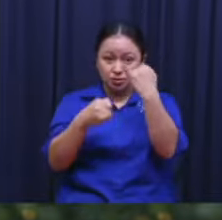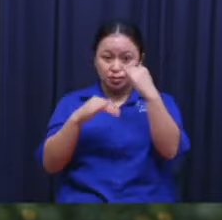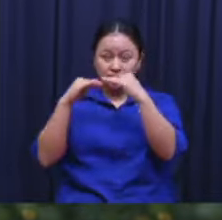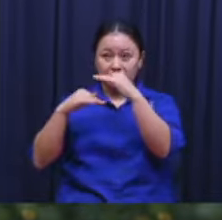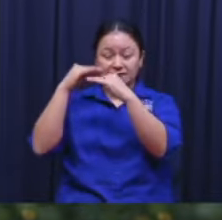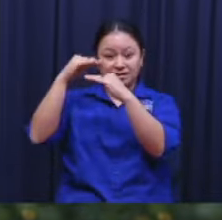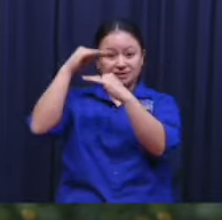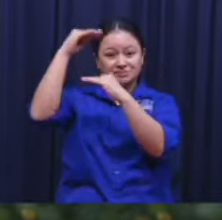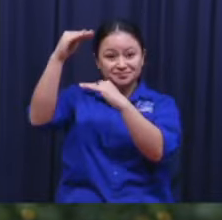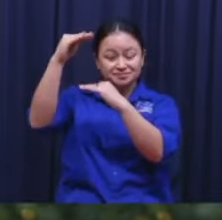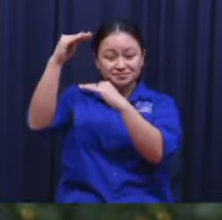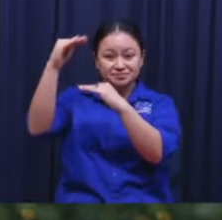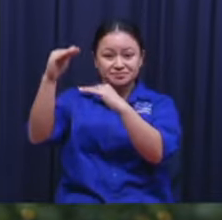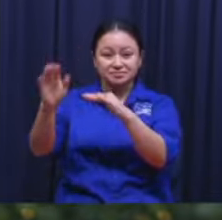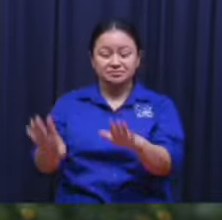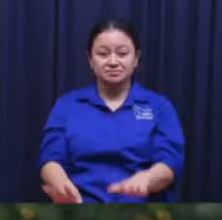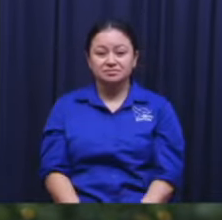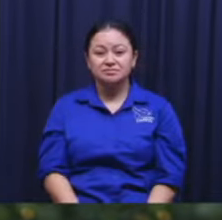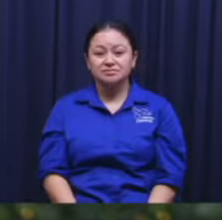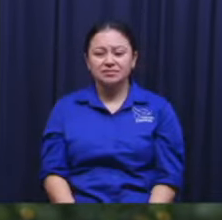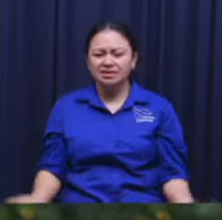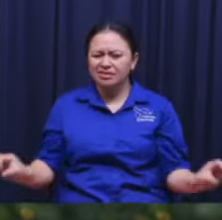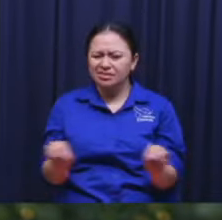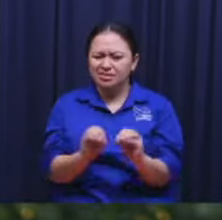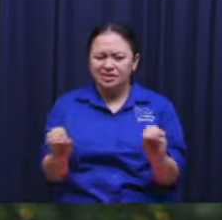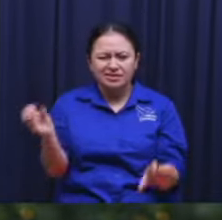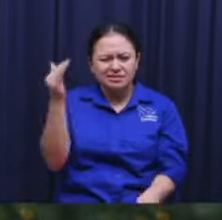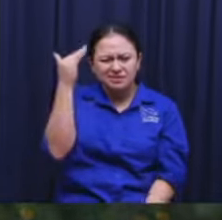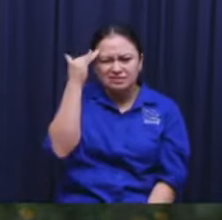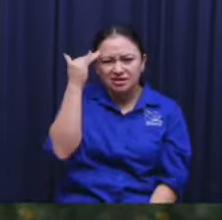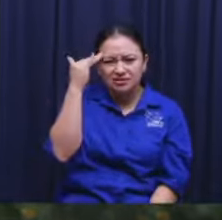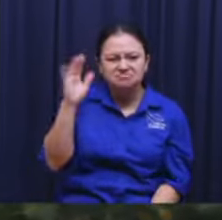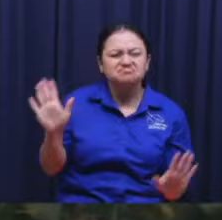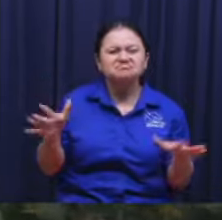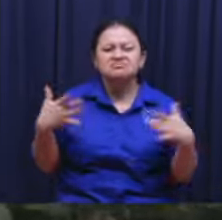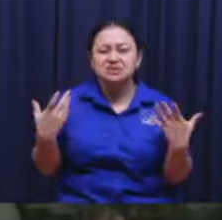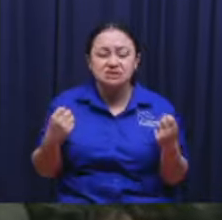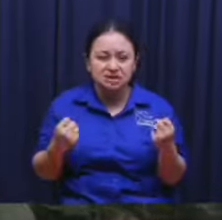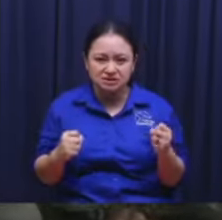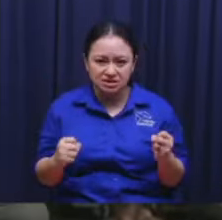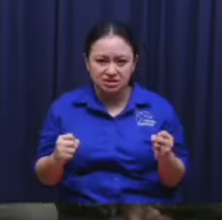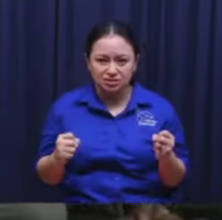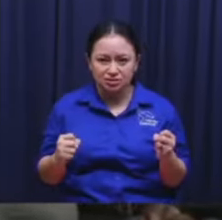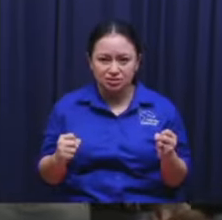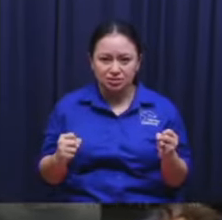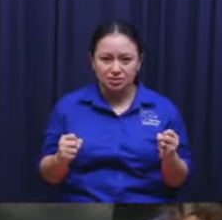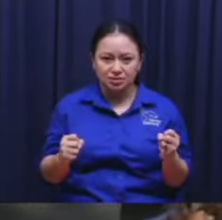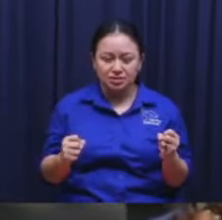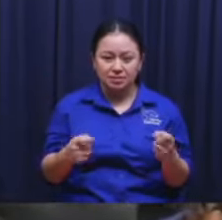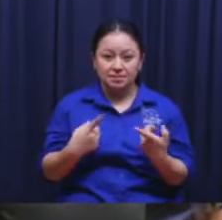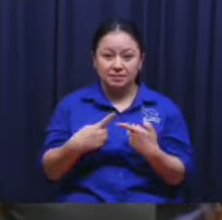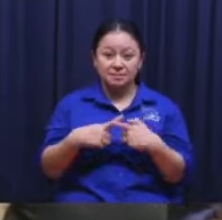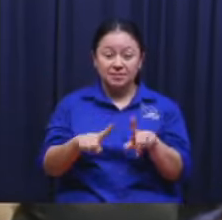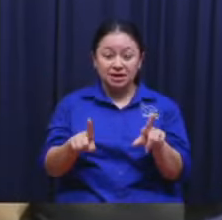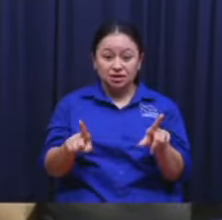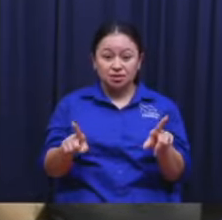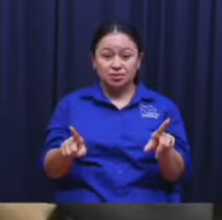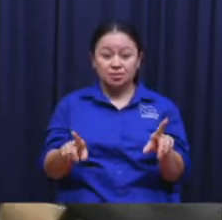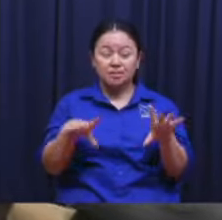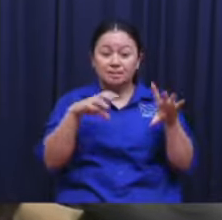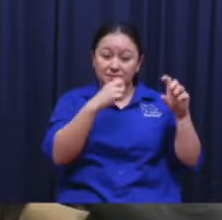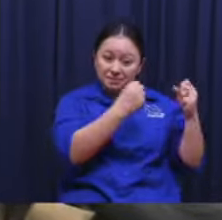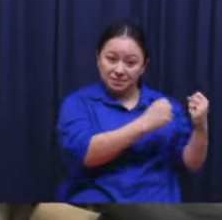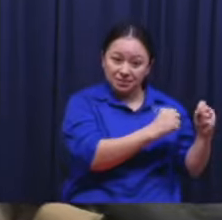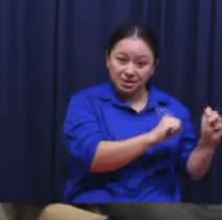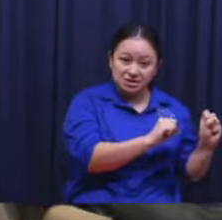cosas. Y nadie sabe qué está haciendo. Entonces él empieza a hacer cosas y de repente las empieza a enseñar. Primero las hace